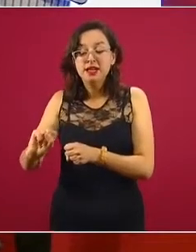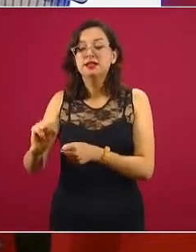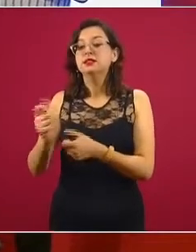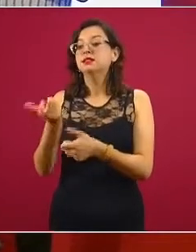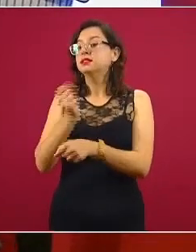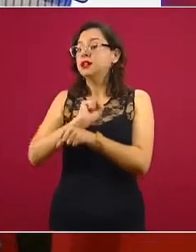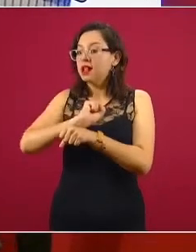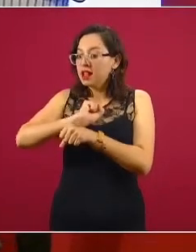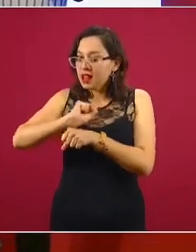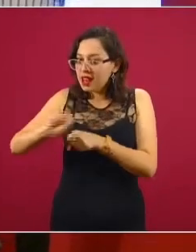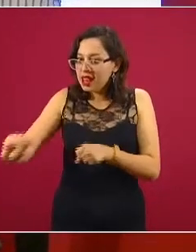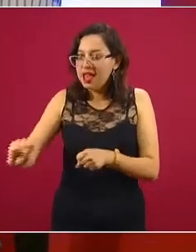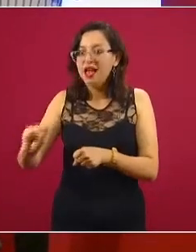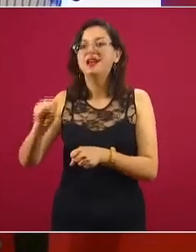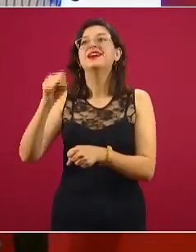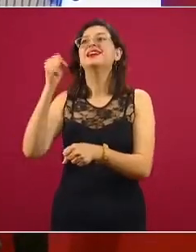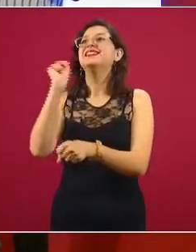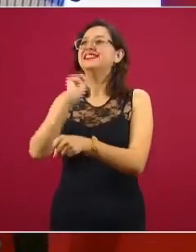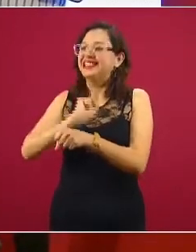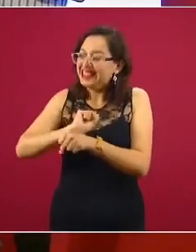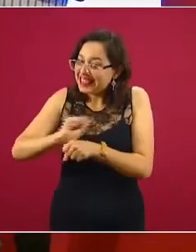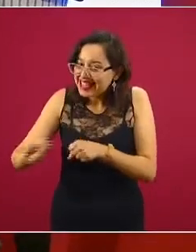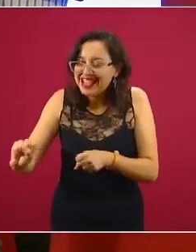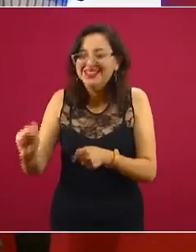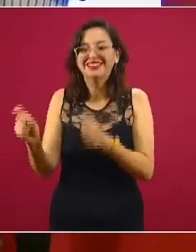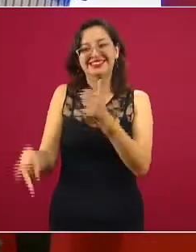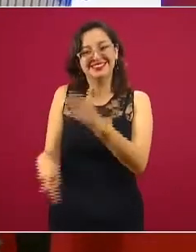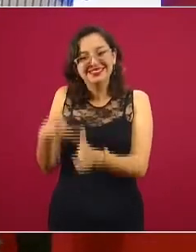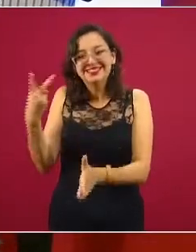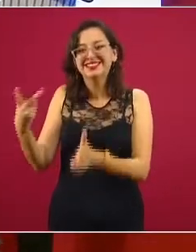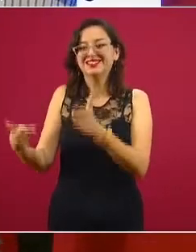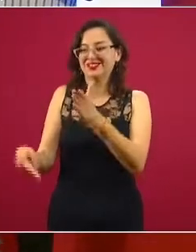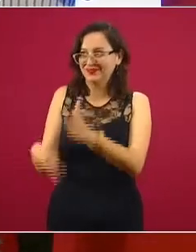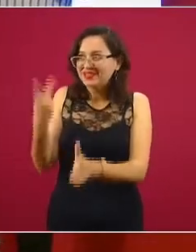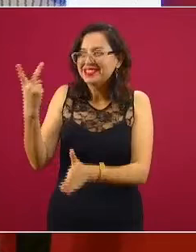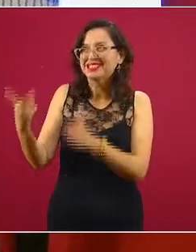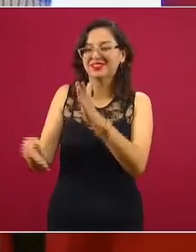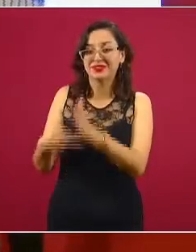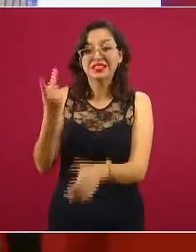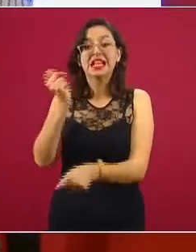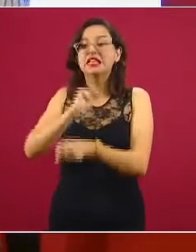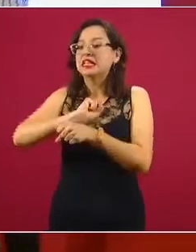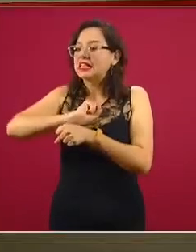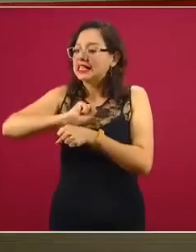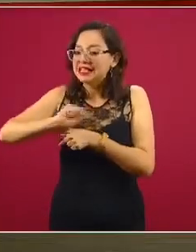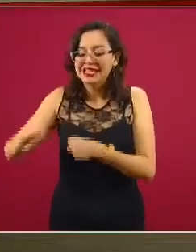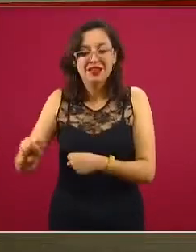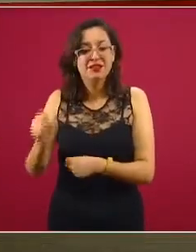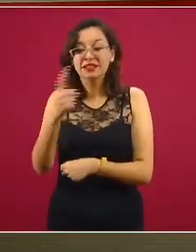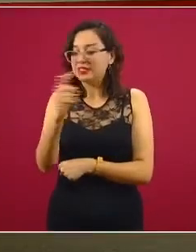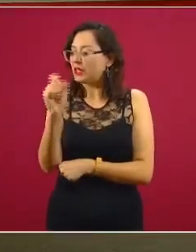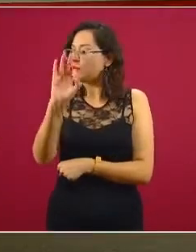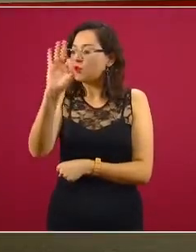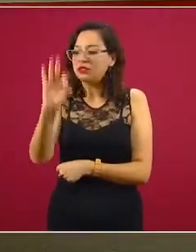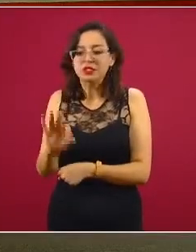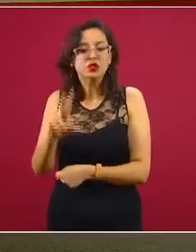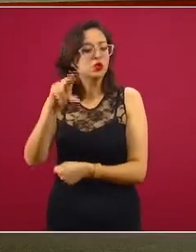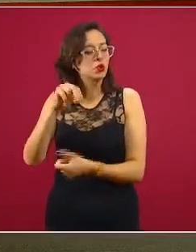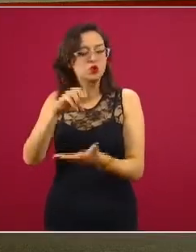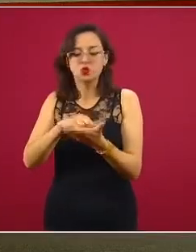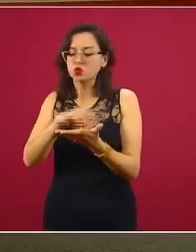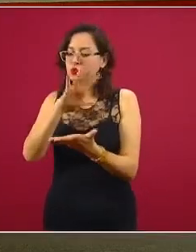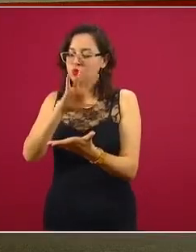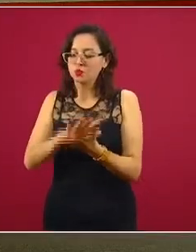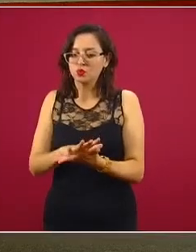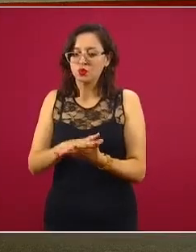leves, que son los casos leves, que son quienes no se notifican al 100%.